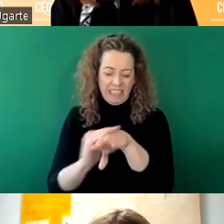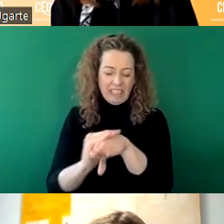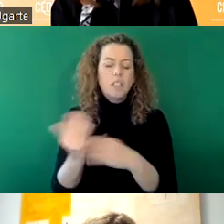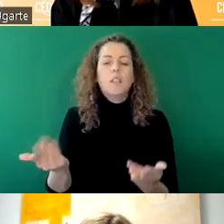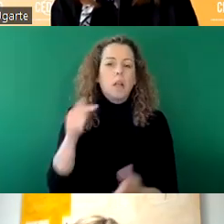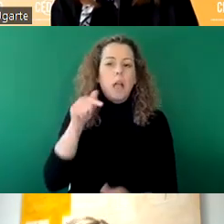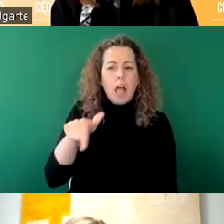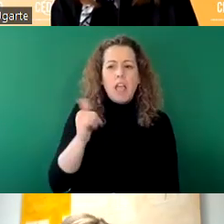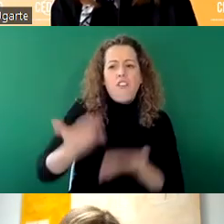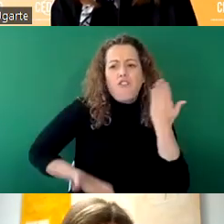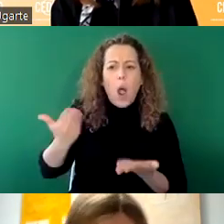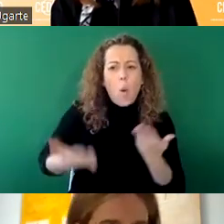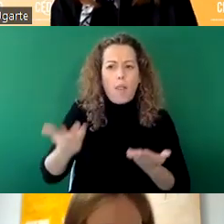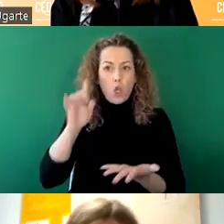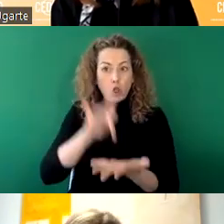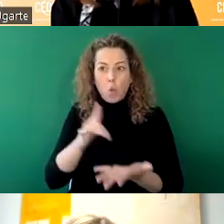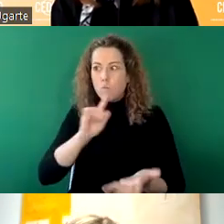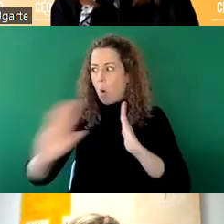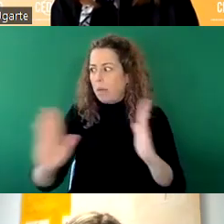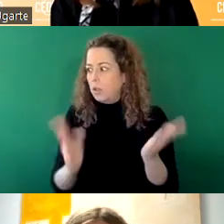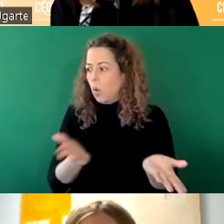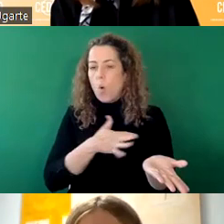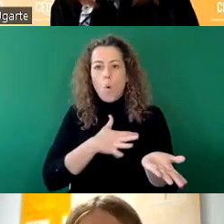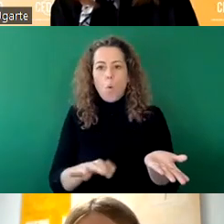hacemos una evaluación en la que en un momento determinado tendríamos que o